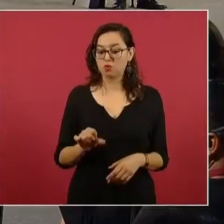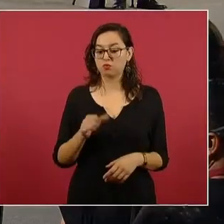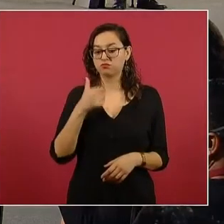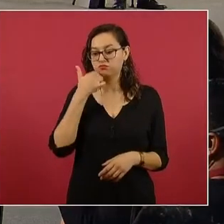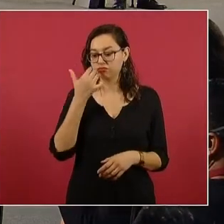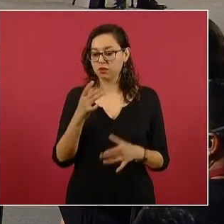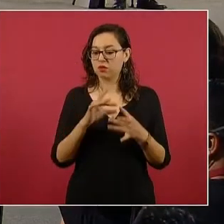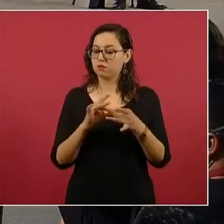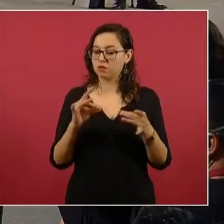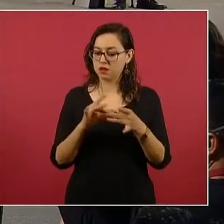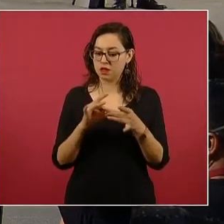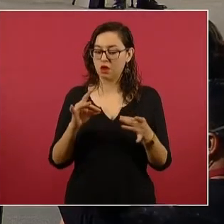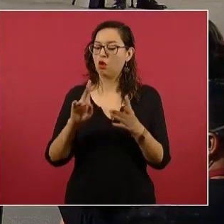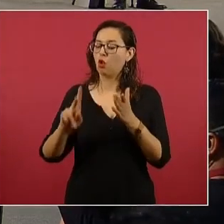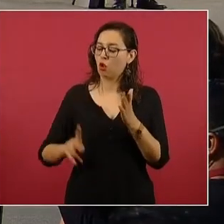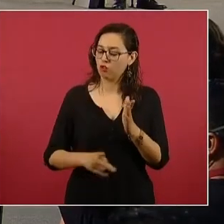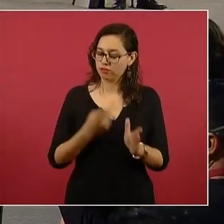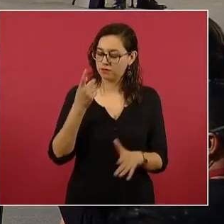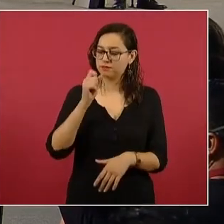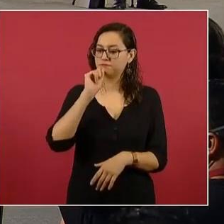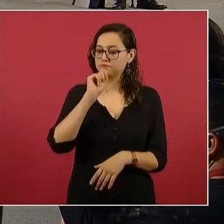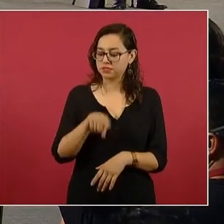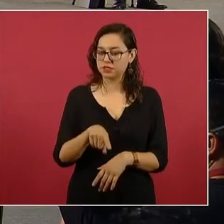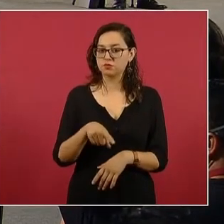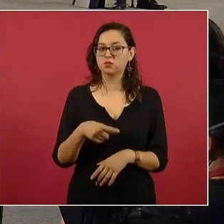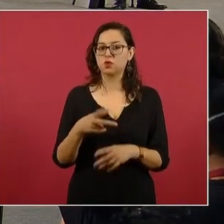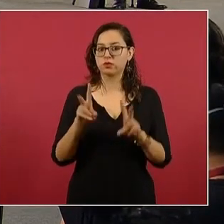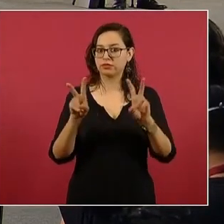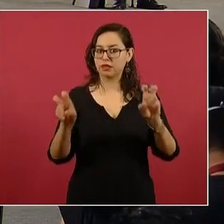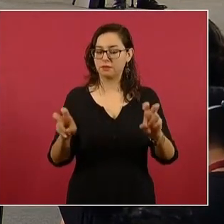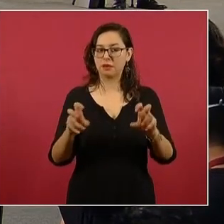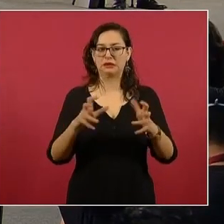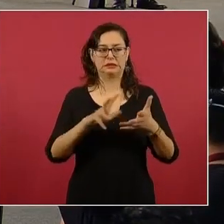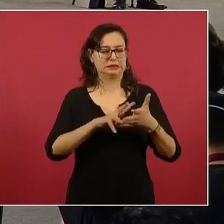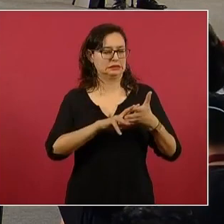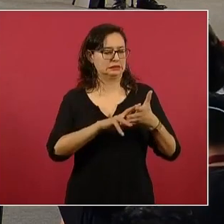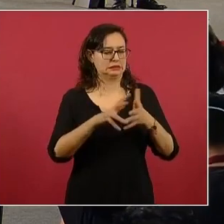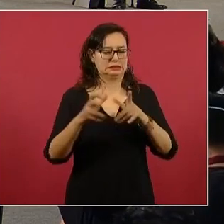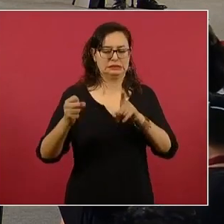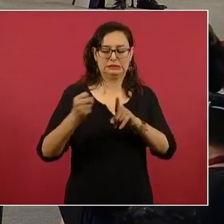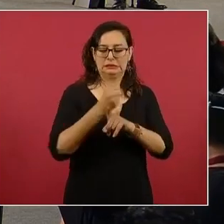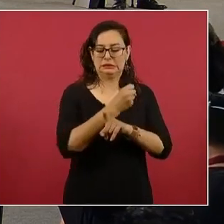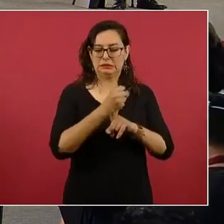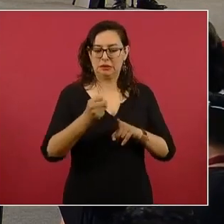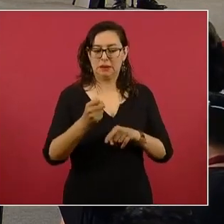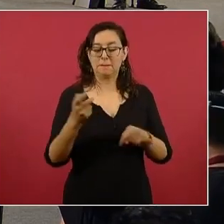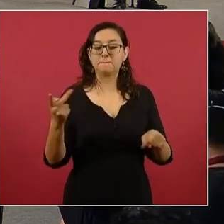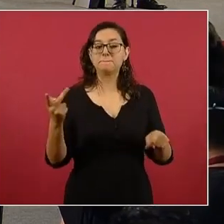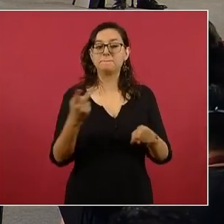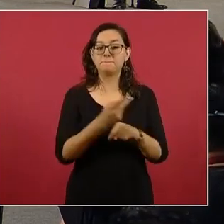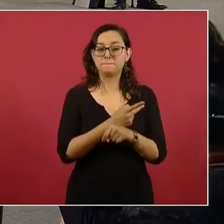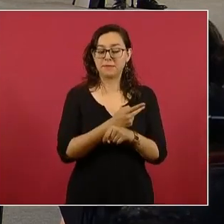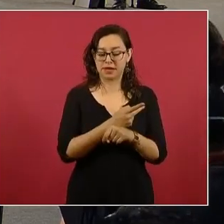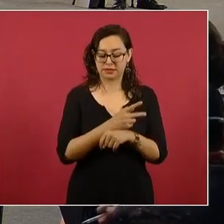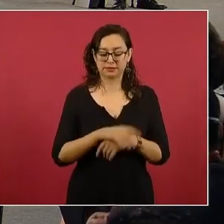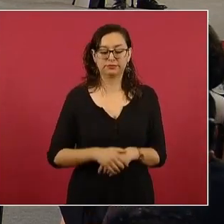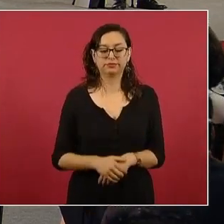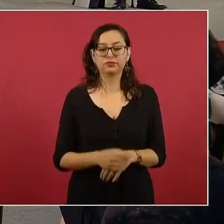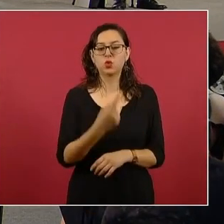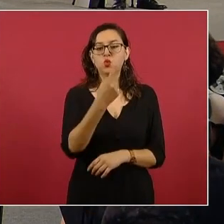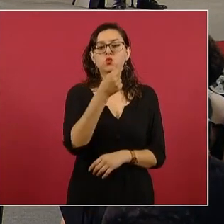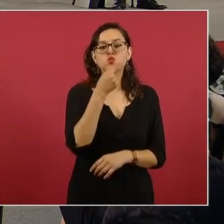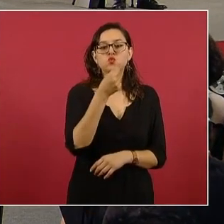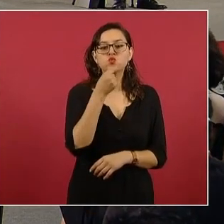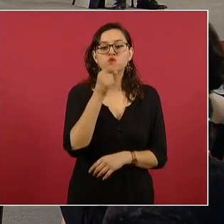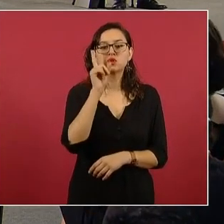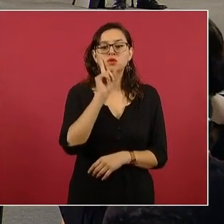extremas. Ese mismo día comenté el caso de una niña de 5 años que murió envenenada luego de comerse un pan con el que